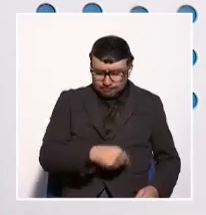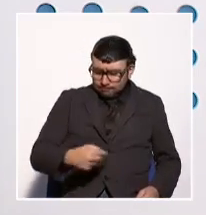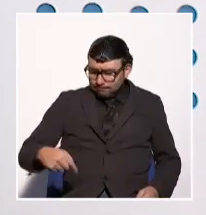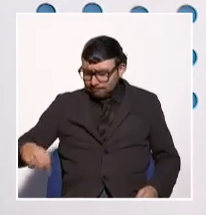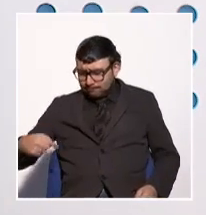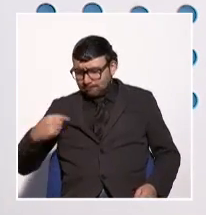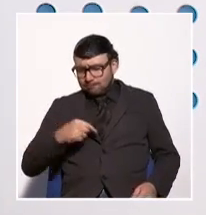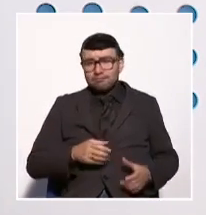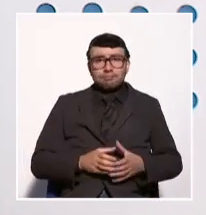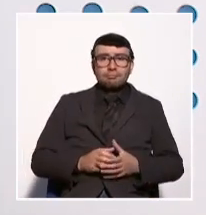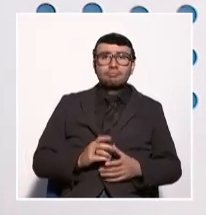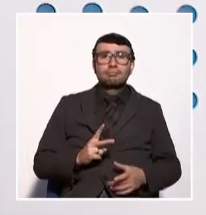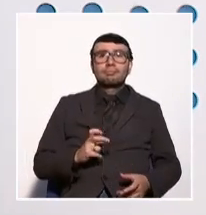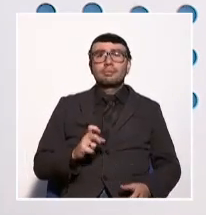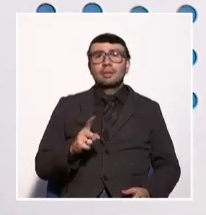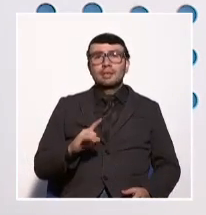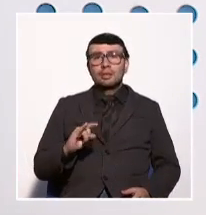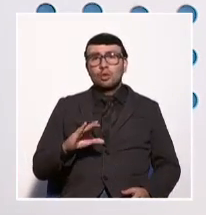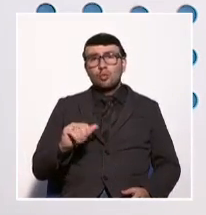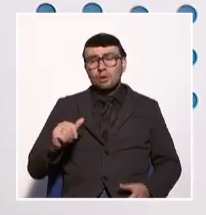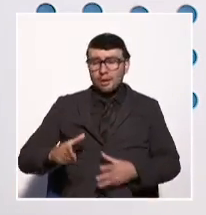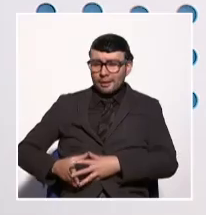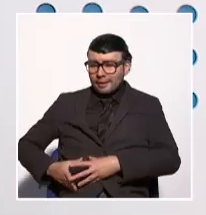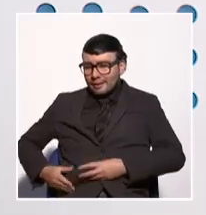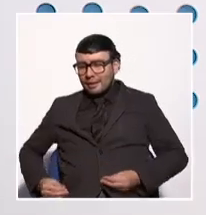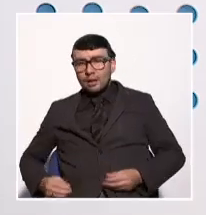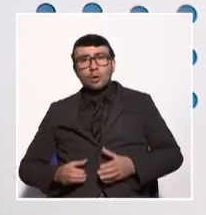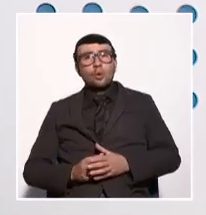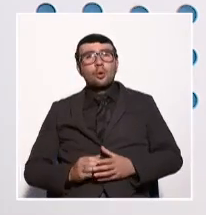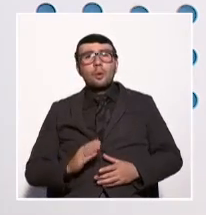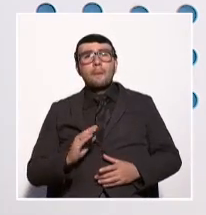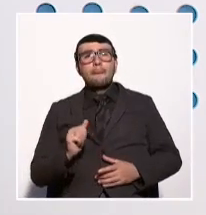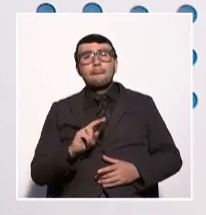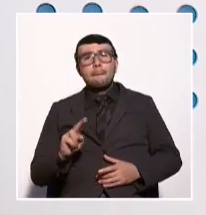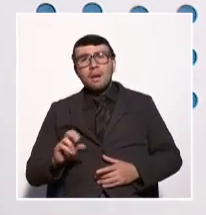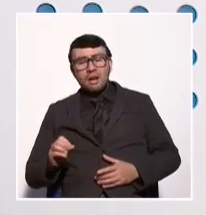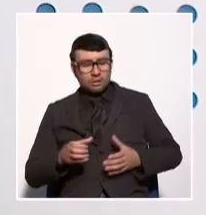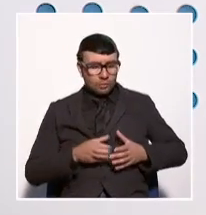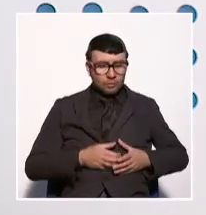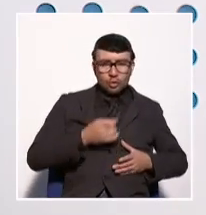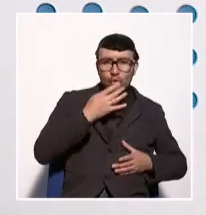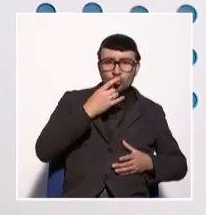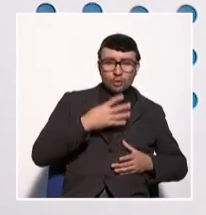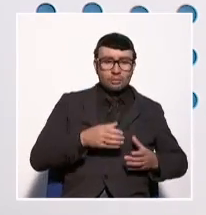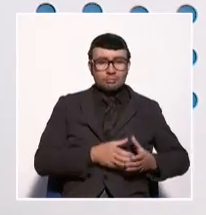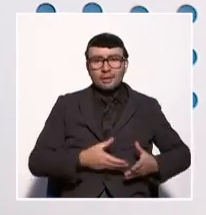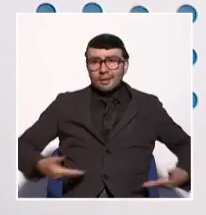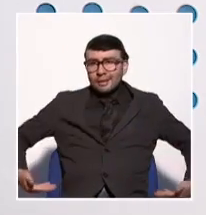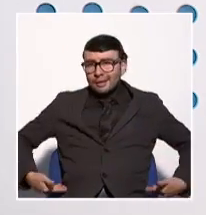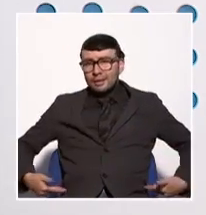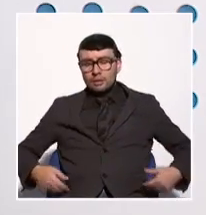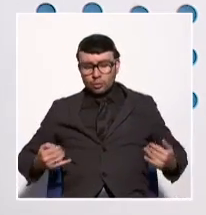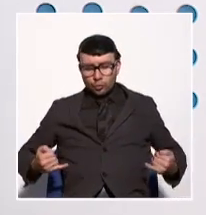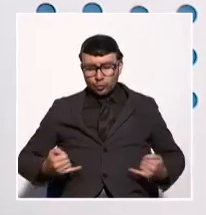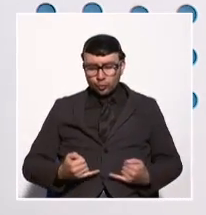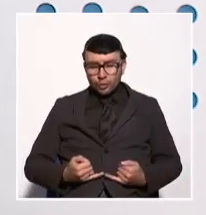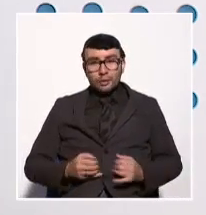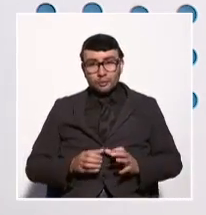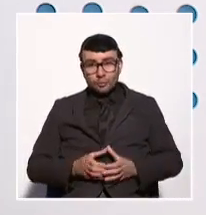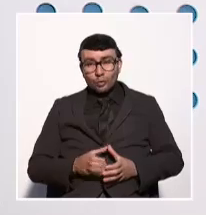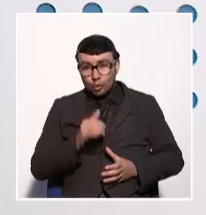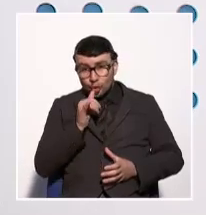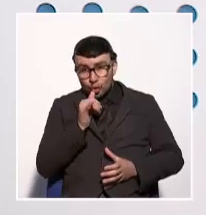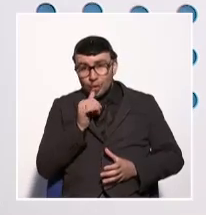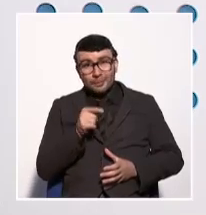vesícula hígado vaso riñones uréteres que son los tubitos que